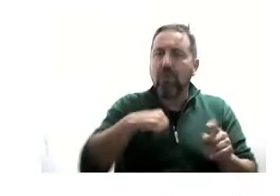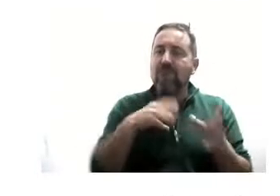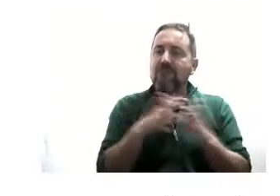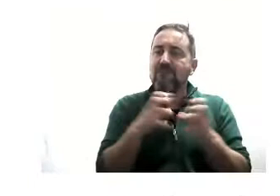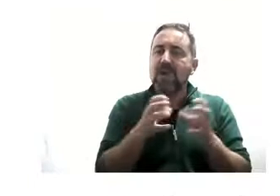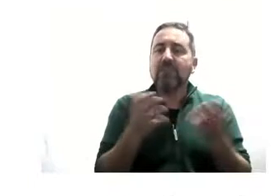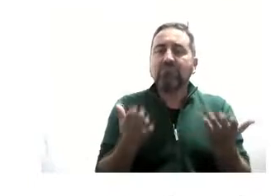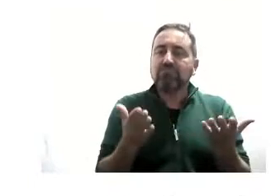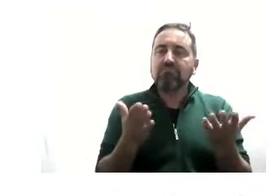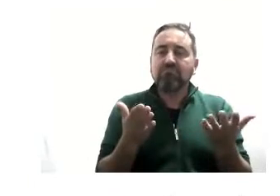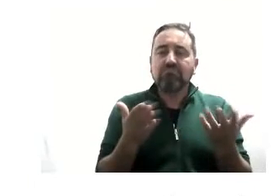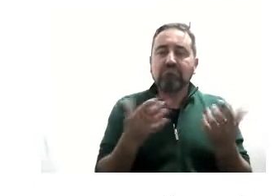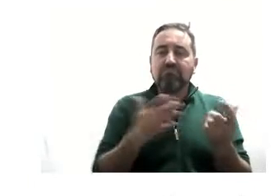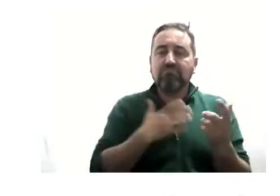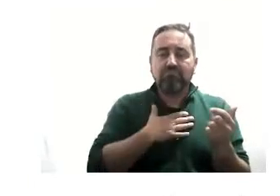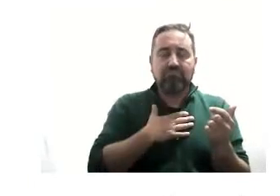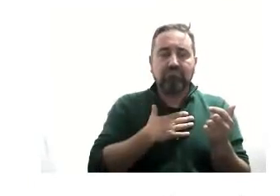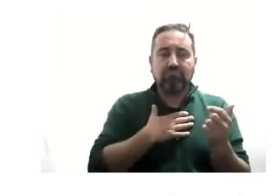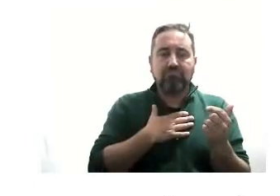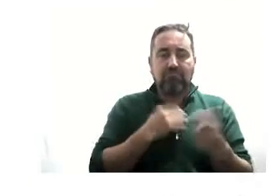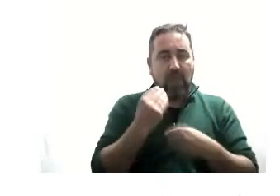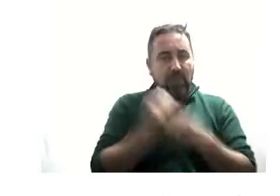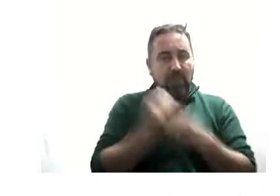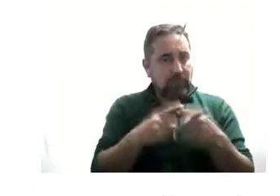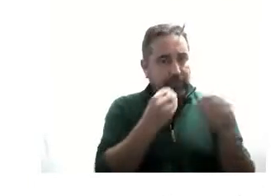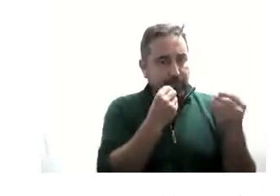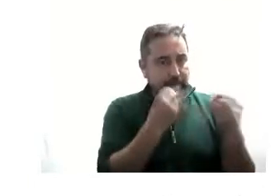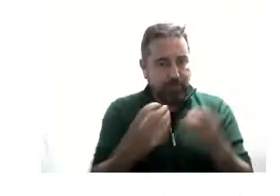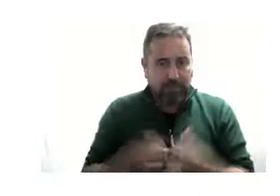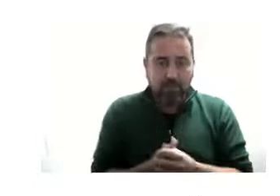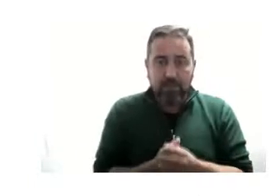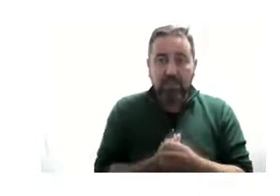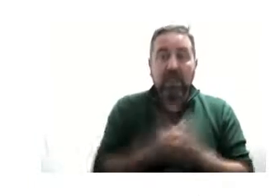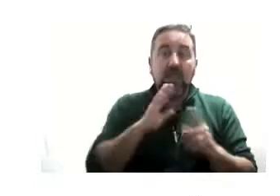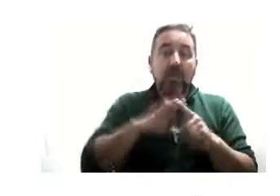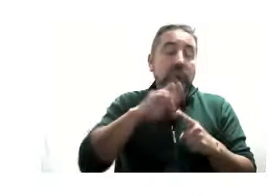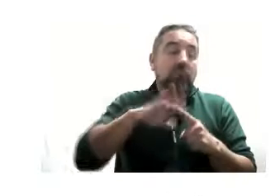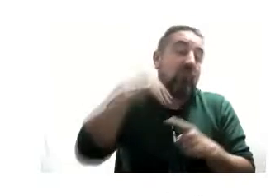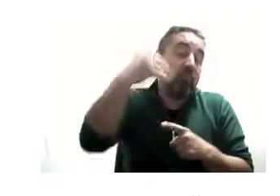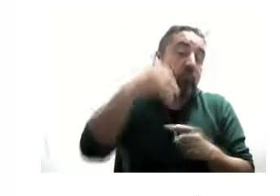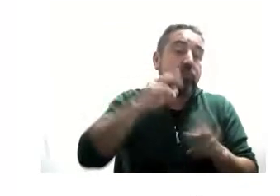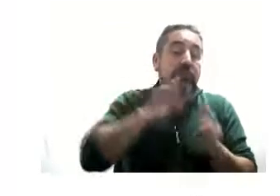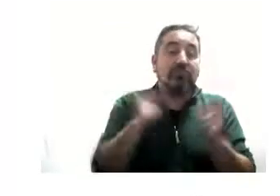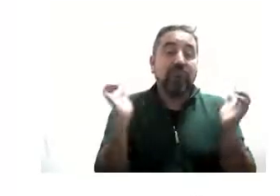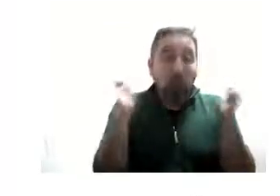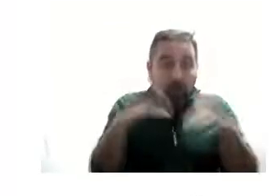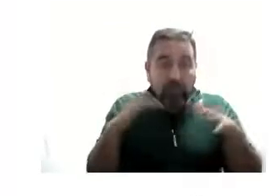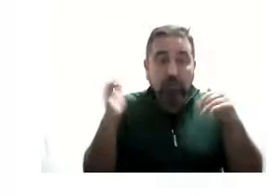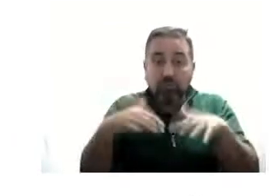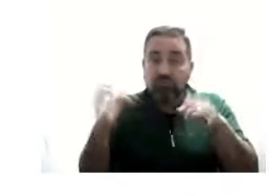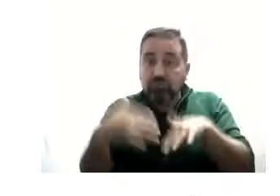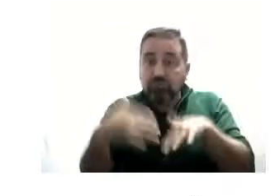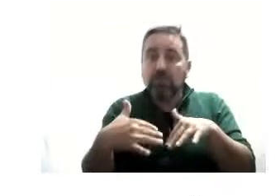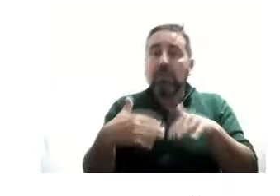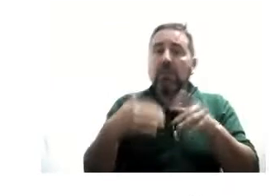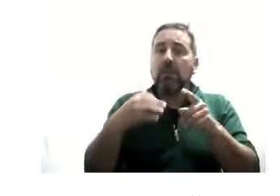con nuestro buen hacer. Y bueno, pues en otros futuros encuentros pues se